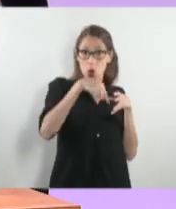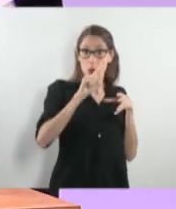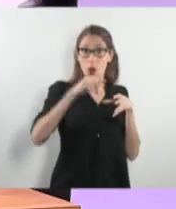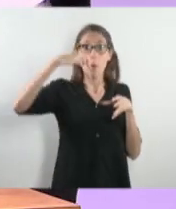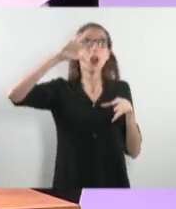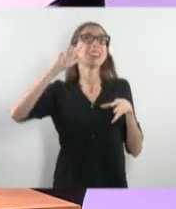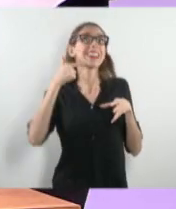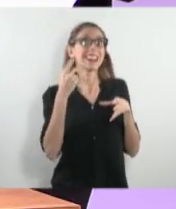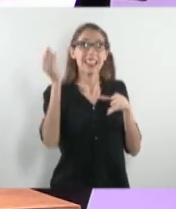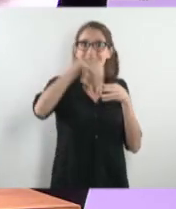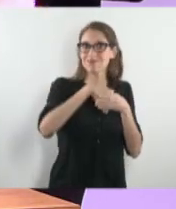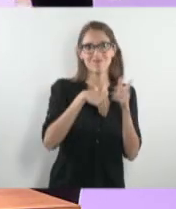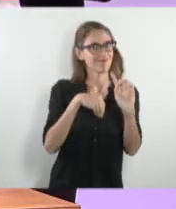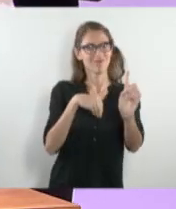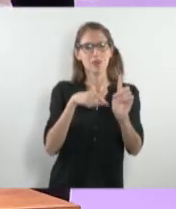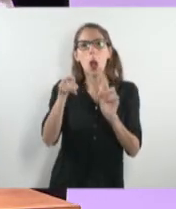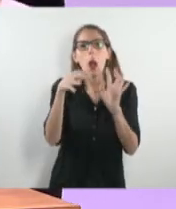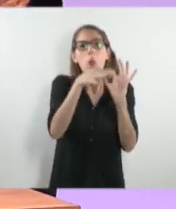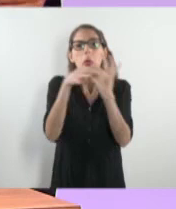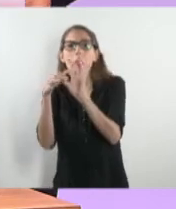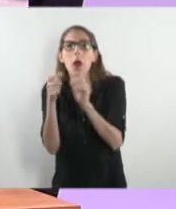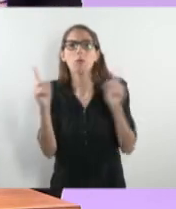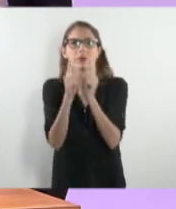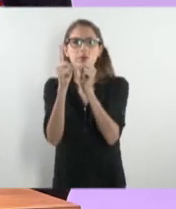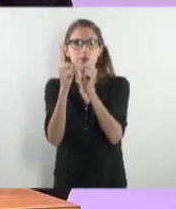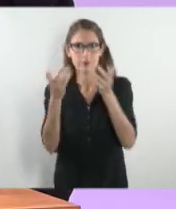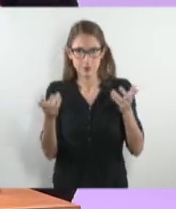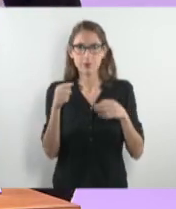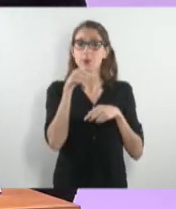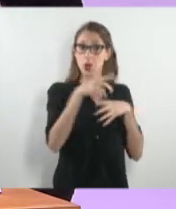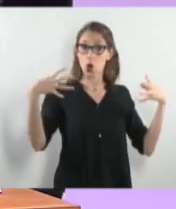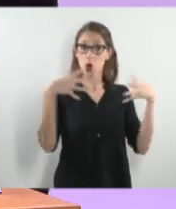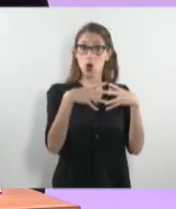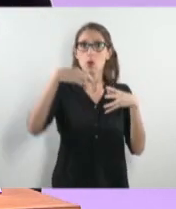antes, son cadenas más cortitas. Bien. Son muy importantes las proteínas.